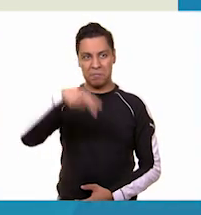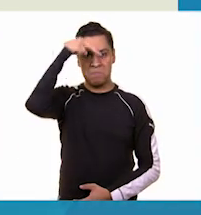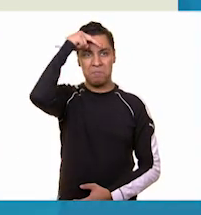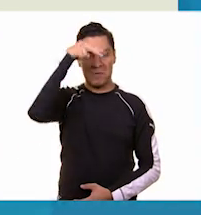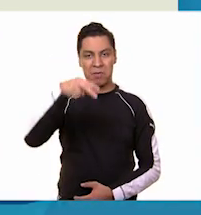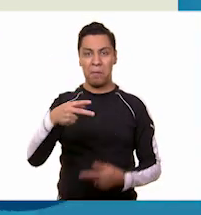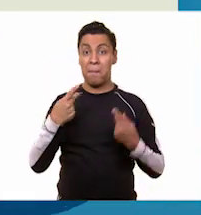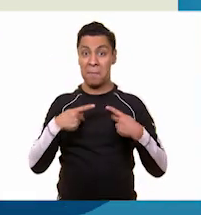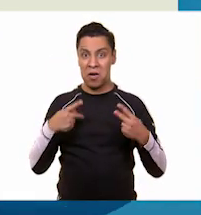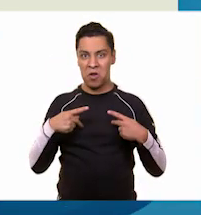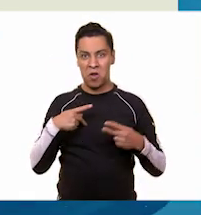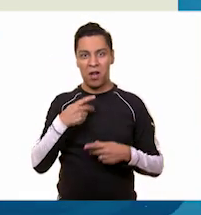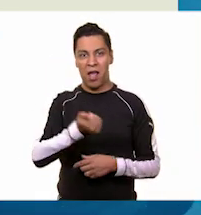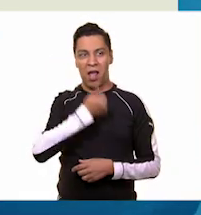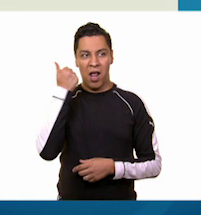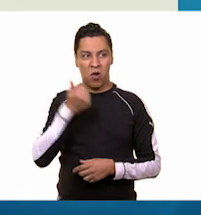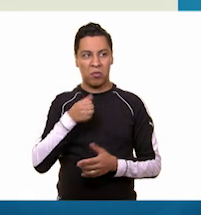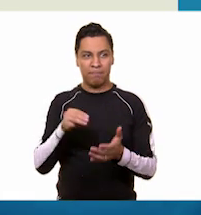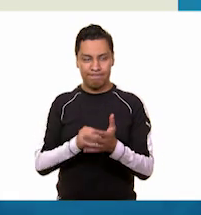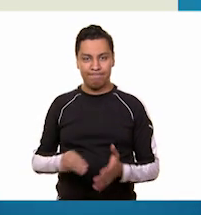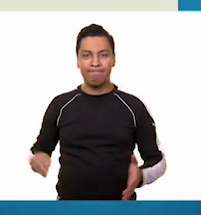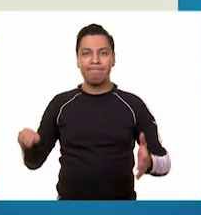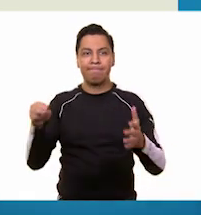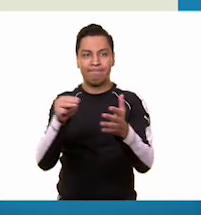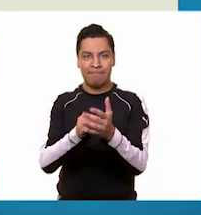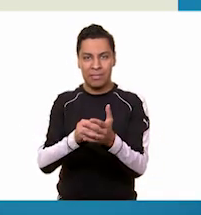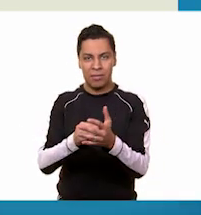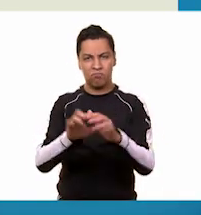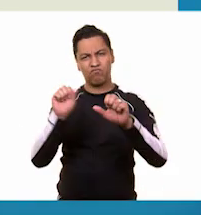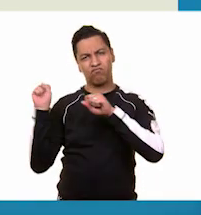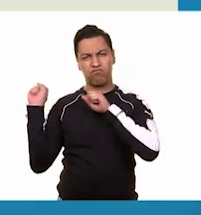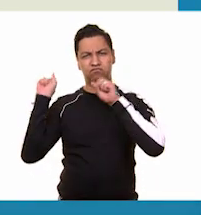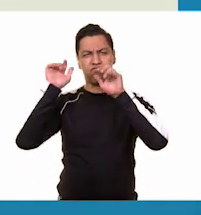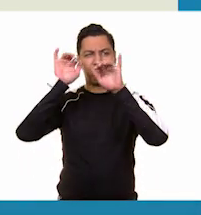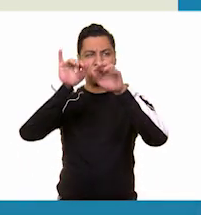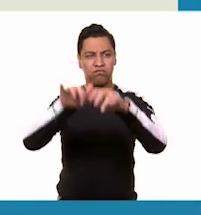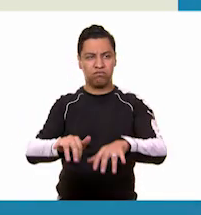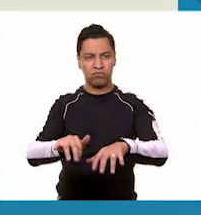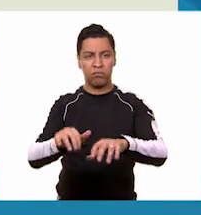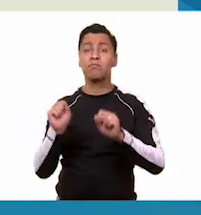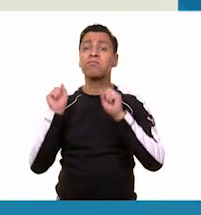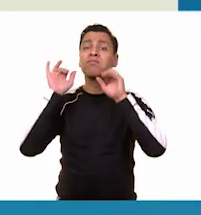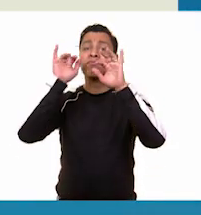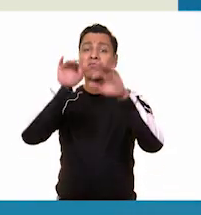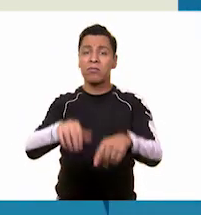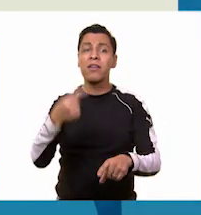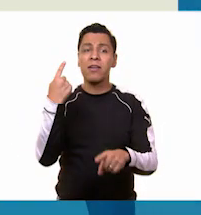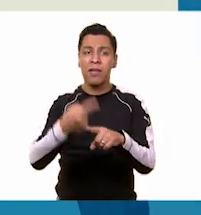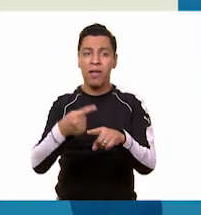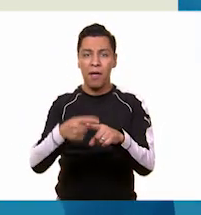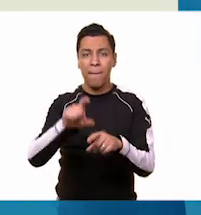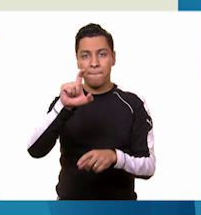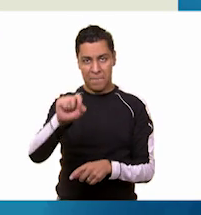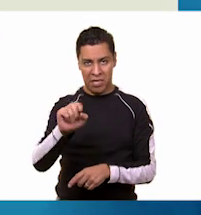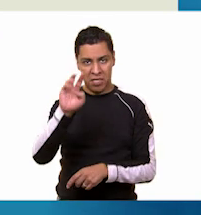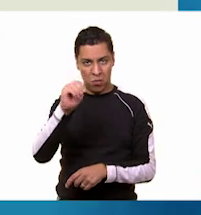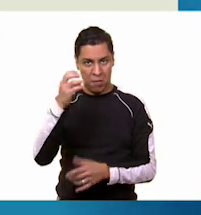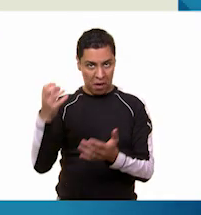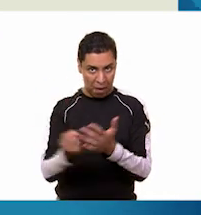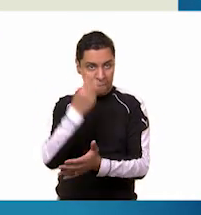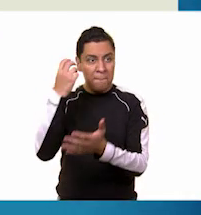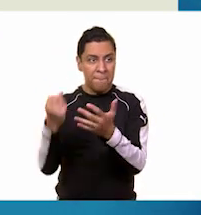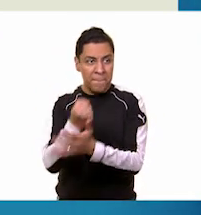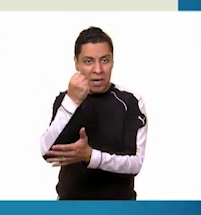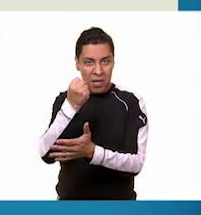1000 alumnos más destacados en la Olimpiada del Conocimiento de todo el país. También asistirán los otros 29 alumnos ganadores de la